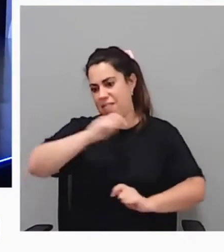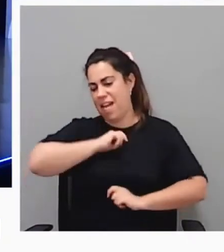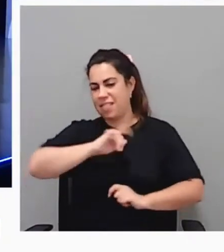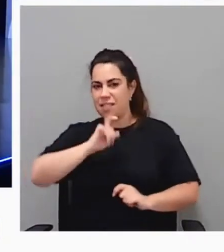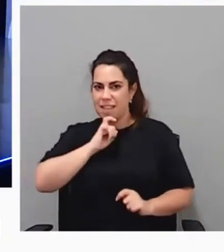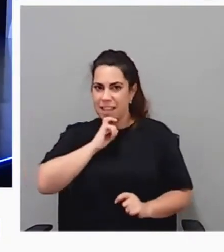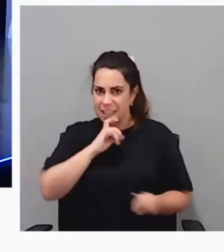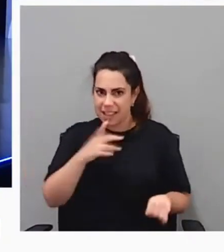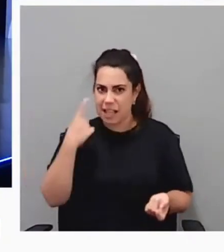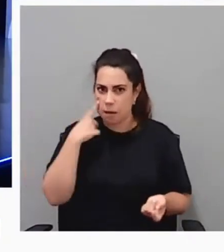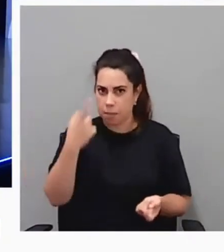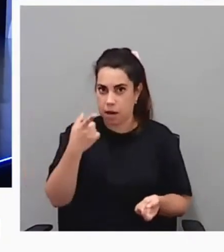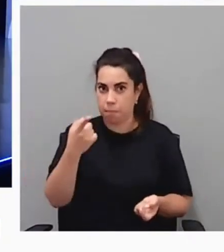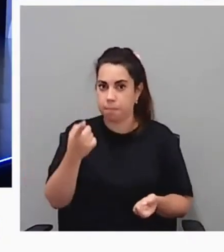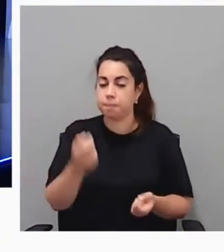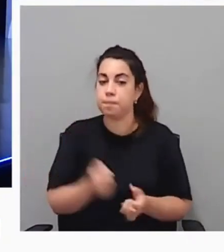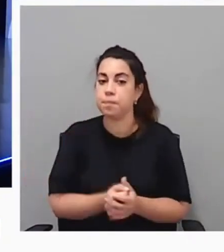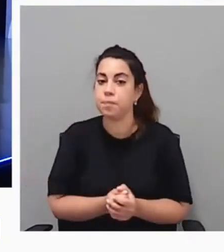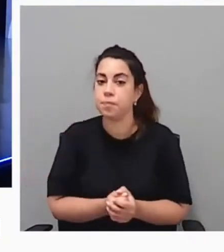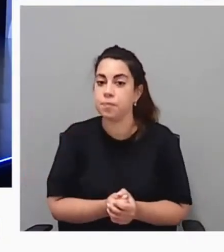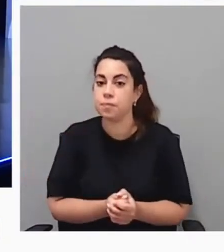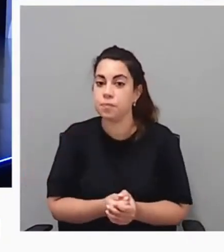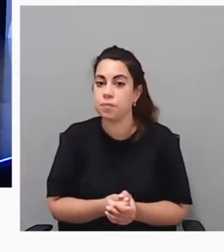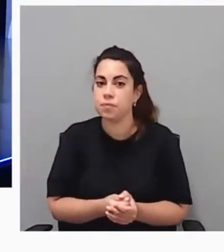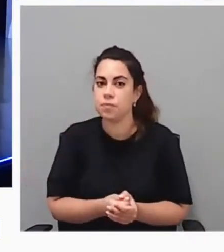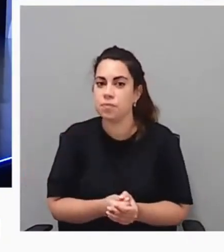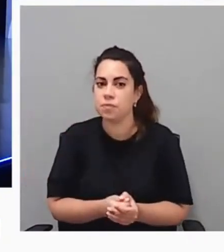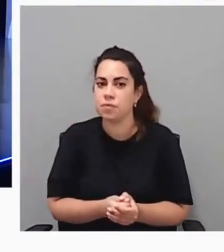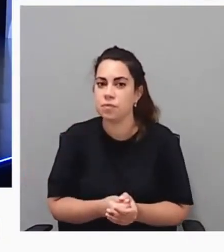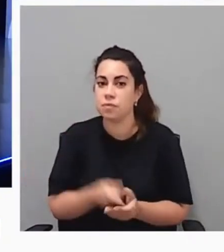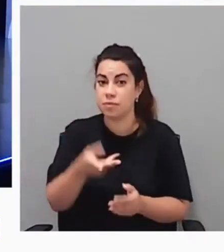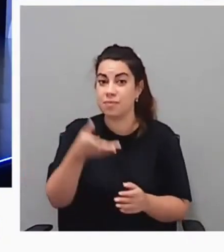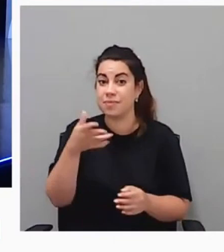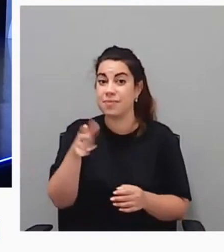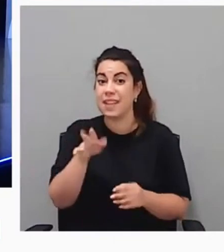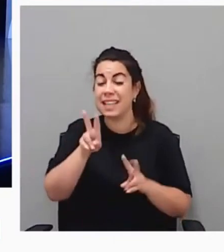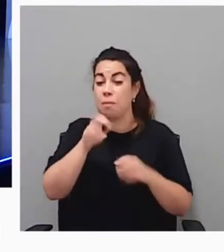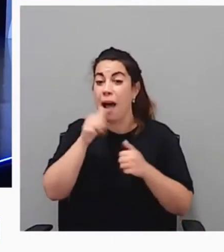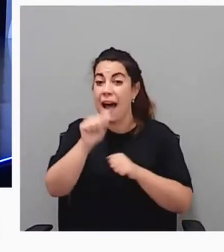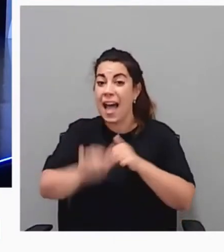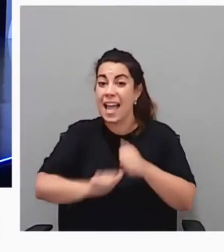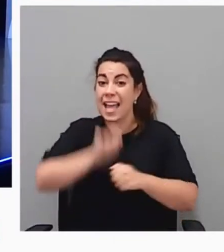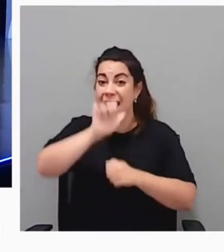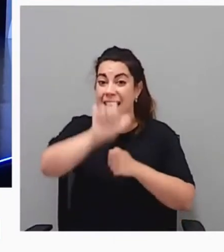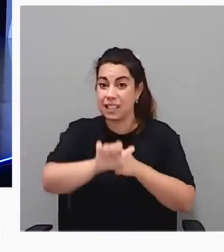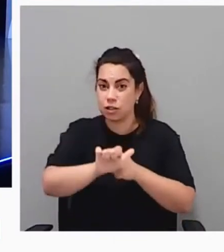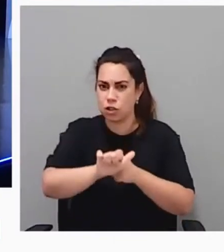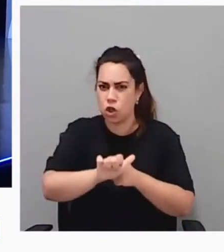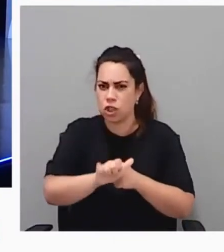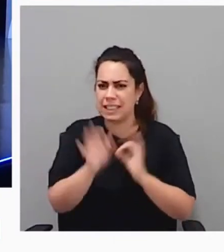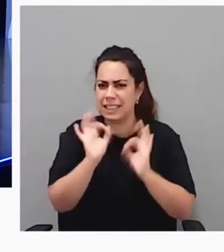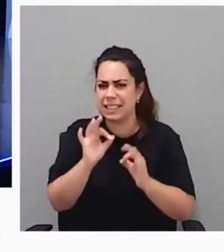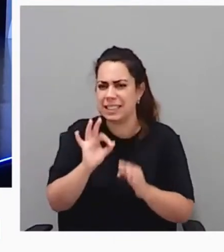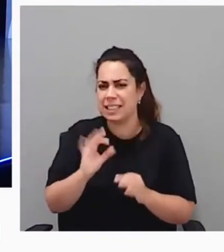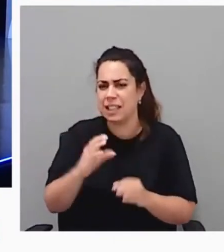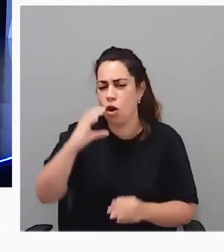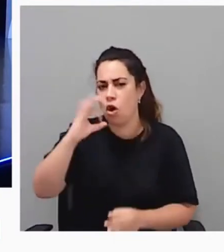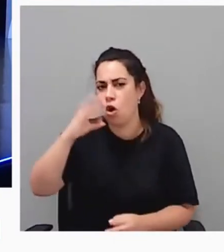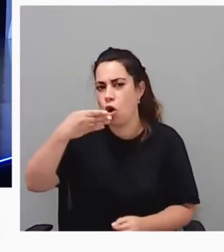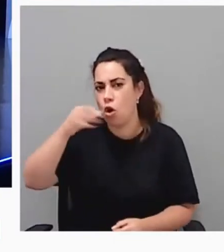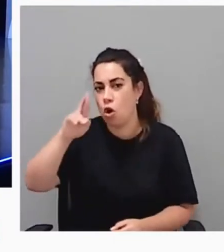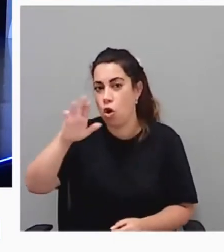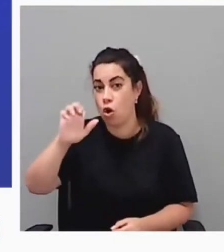una piedra al agua, como un líquido. Son los electrones del cobre que están confinados aquí y se comportan como un